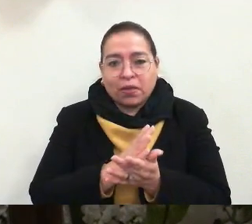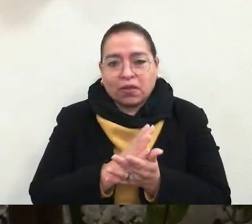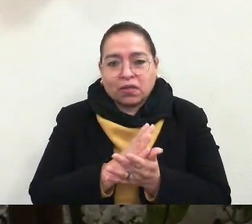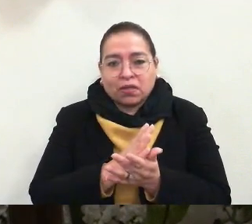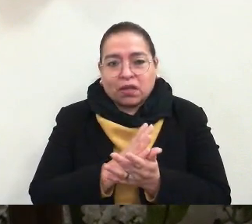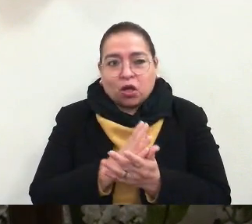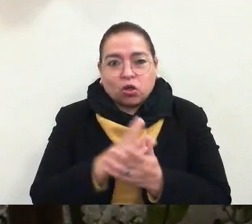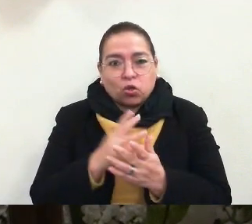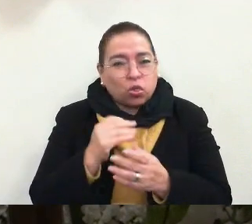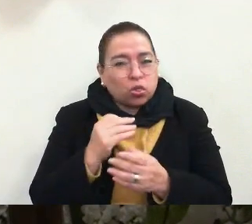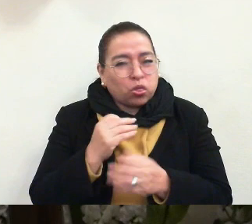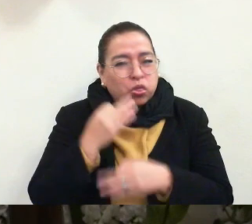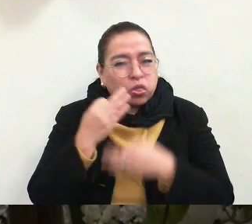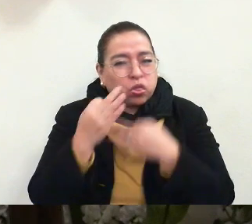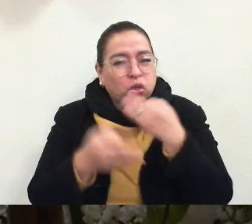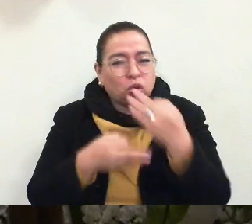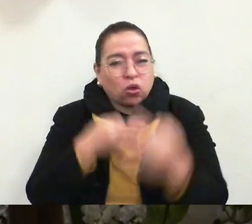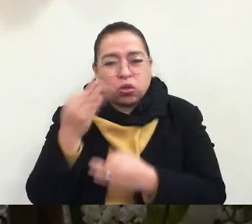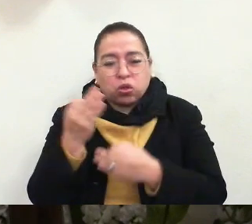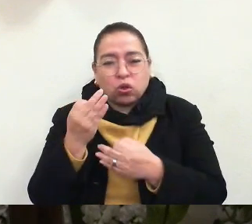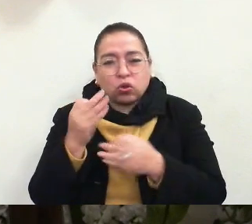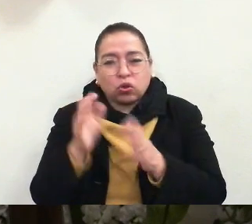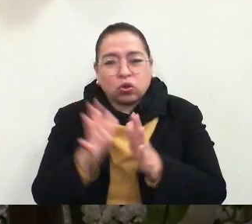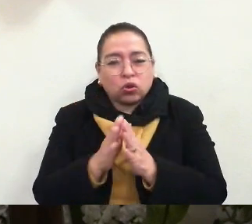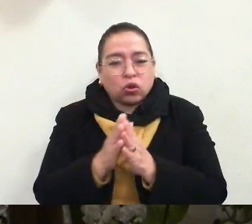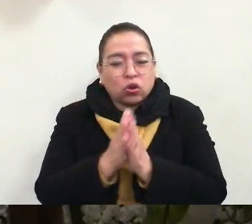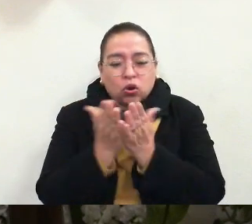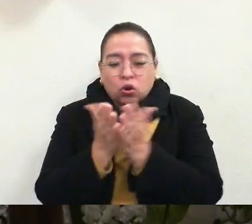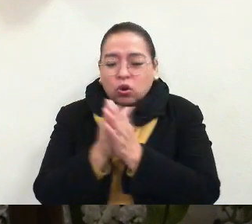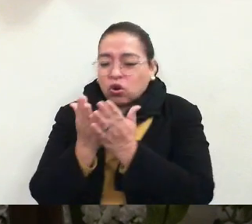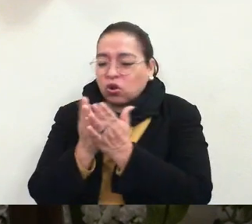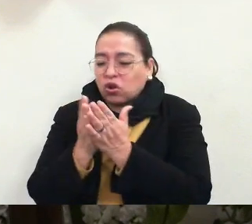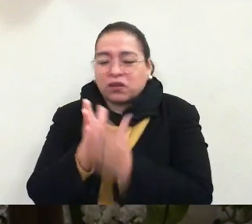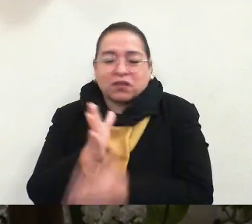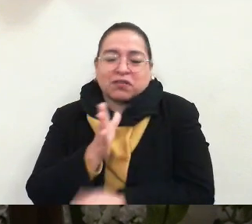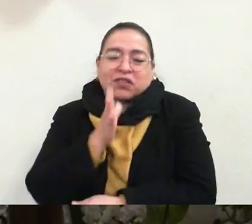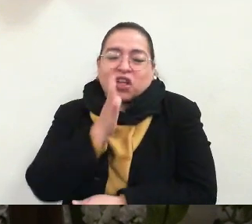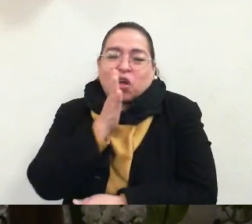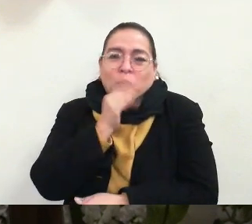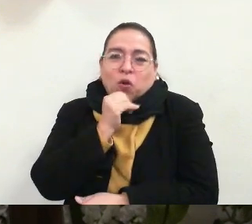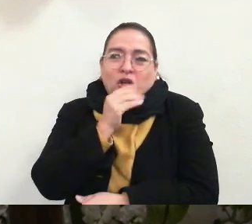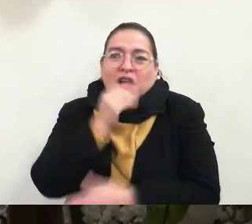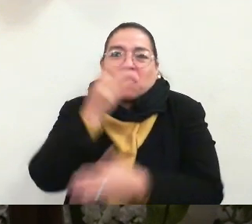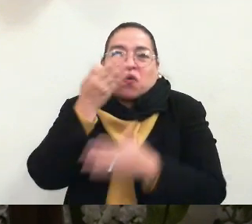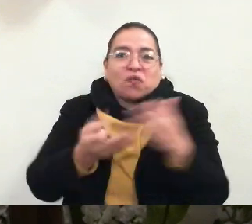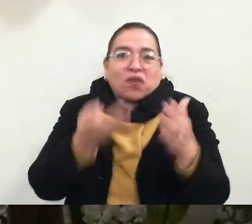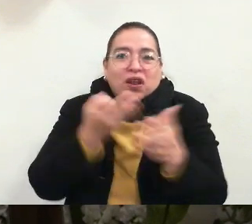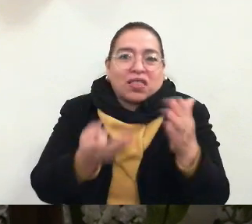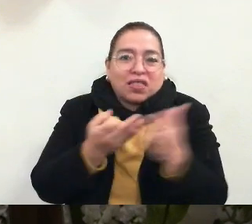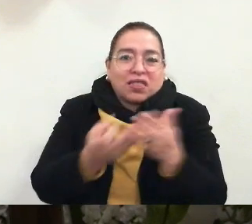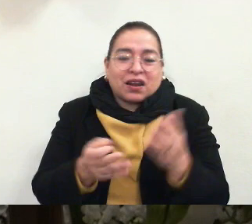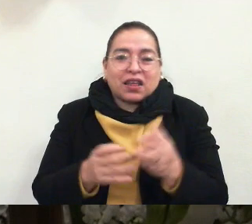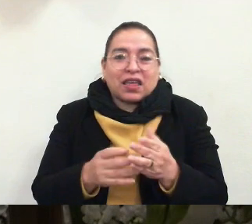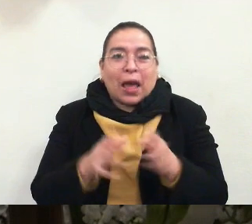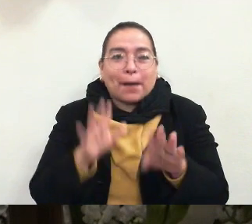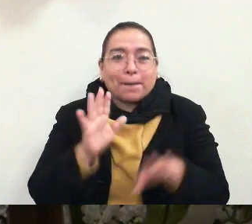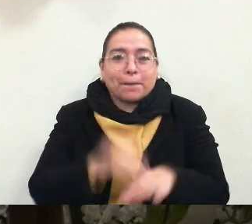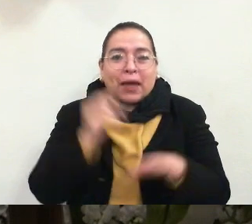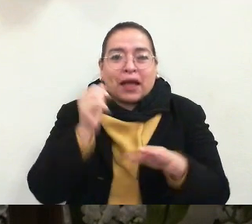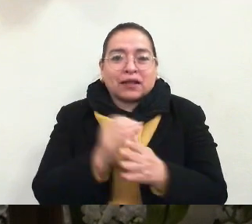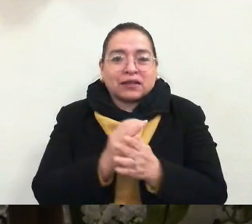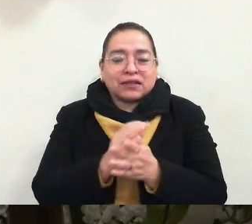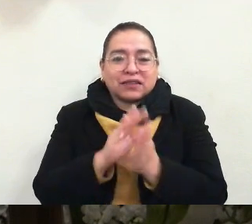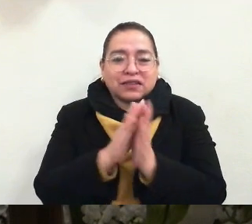mundo. Pero tenemos esta selección de libros